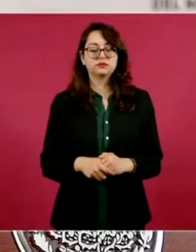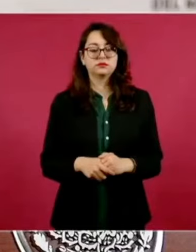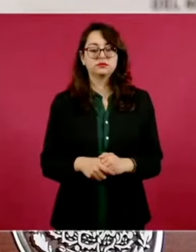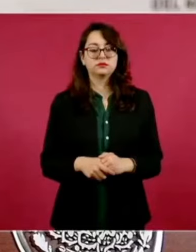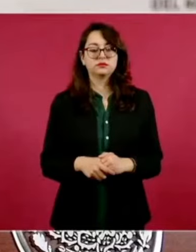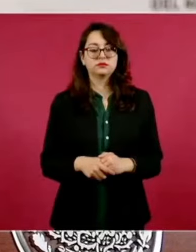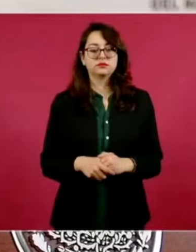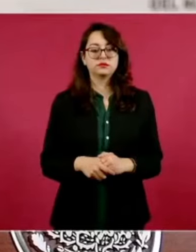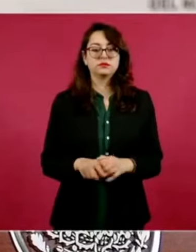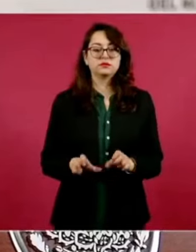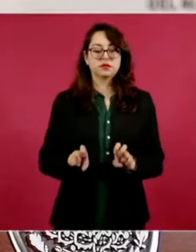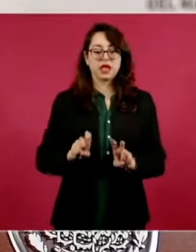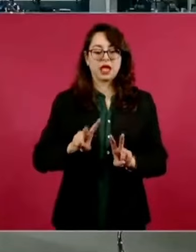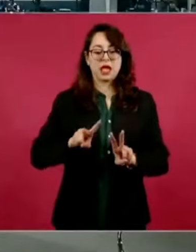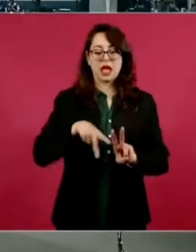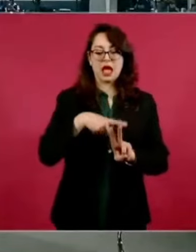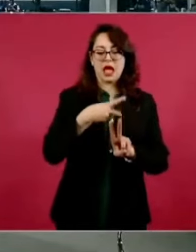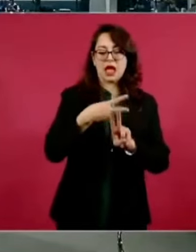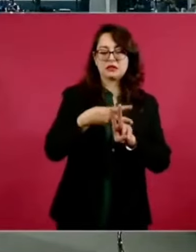narcopresidente.